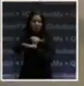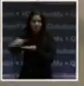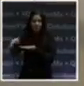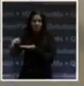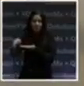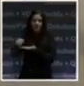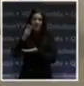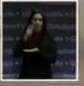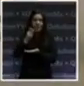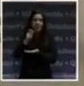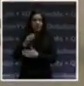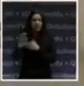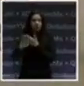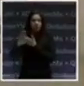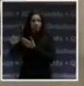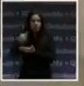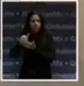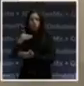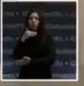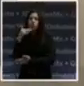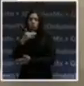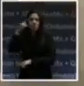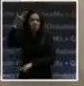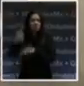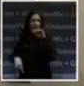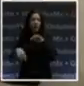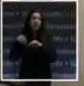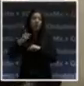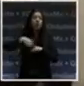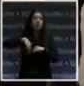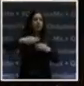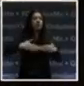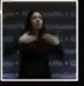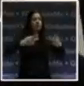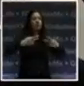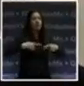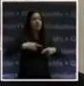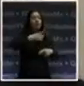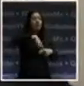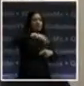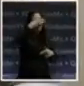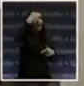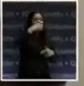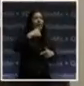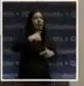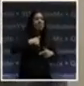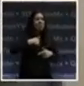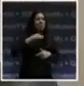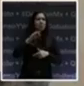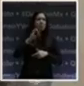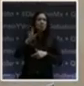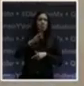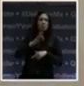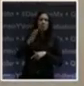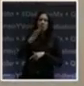mano la cero tolerancia a la corrupción. Pero que tengan la confianza los ciudadanos de saber que pueden denunciar y que van a